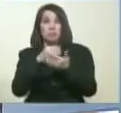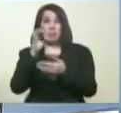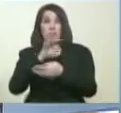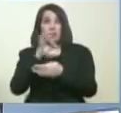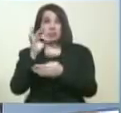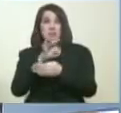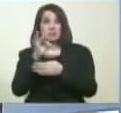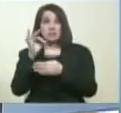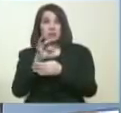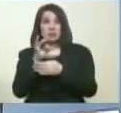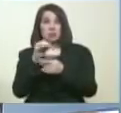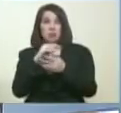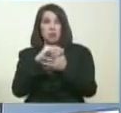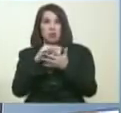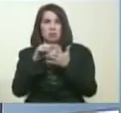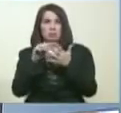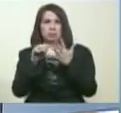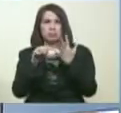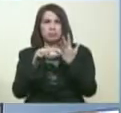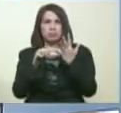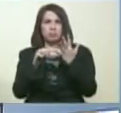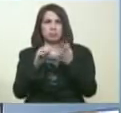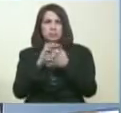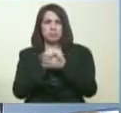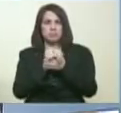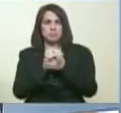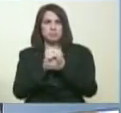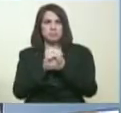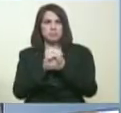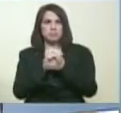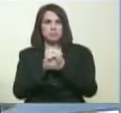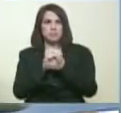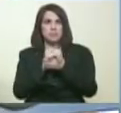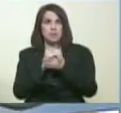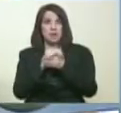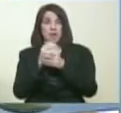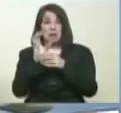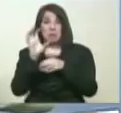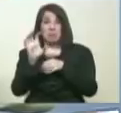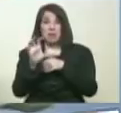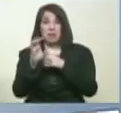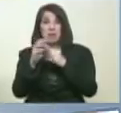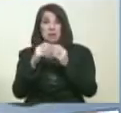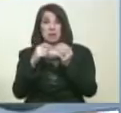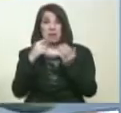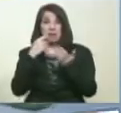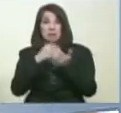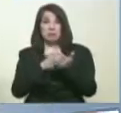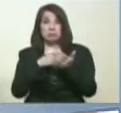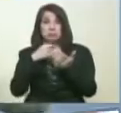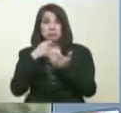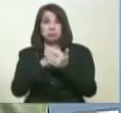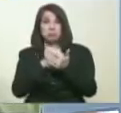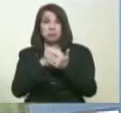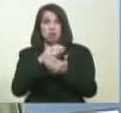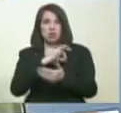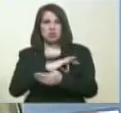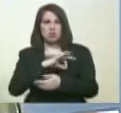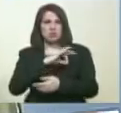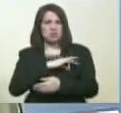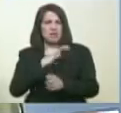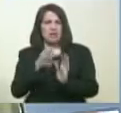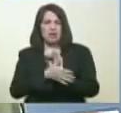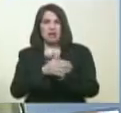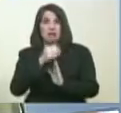salud, vivienda, recreación, cultura. Es el país que más invierte en lo social, Venezuela. ¿En